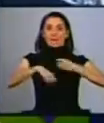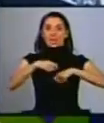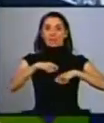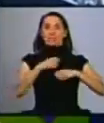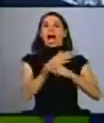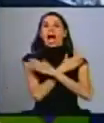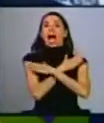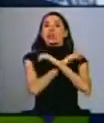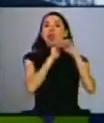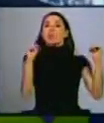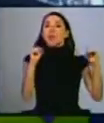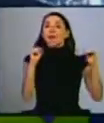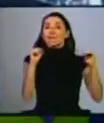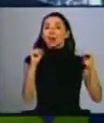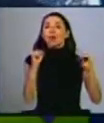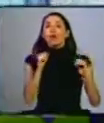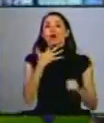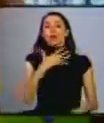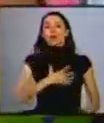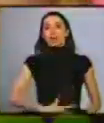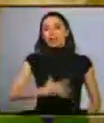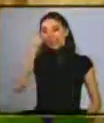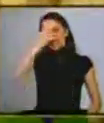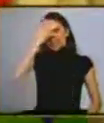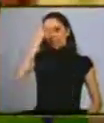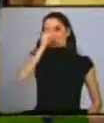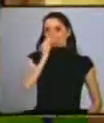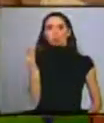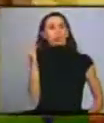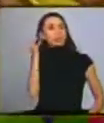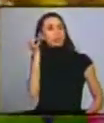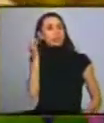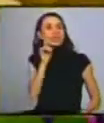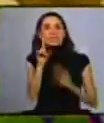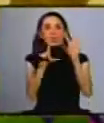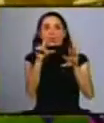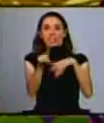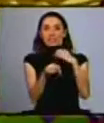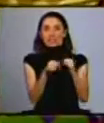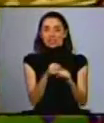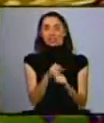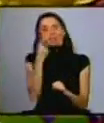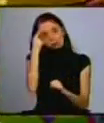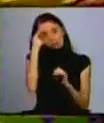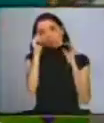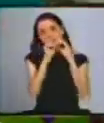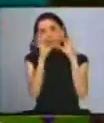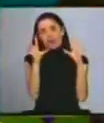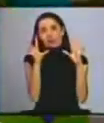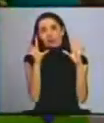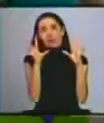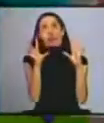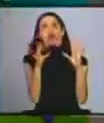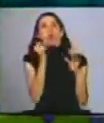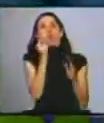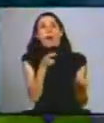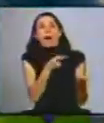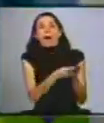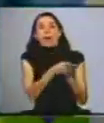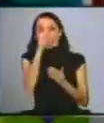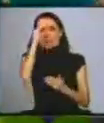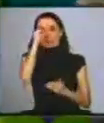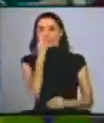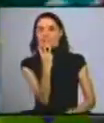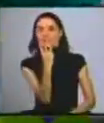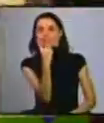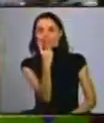de Año Nuevo son productos más bien negros, puros. Francisca tiene 17 años y ya tiene clarísimo por dónde se viene la mano para la